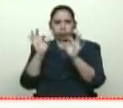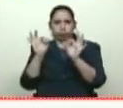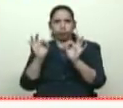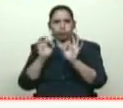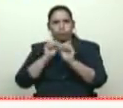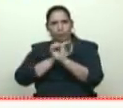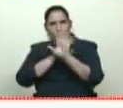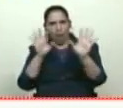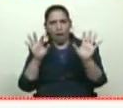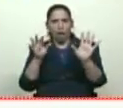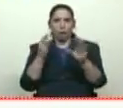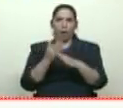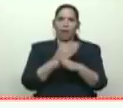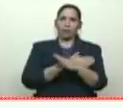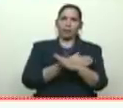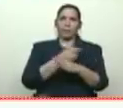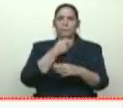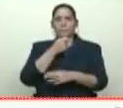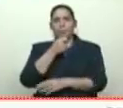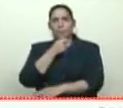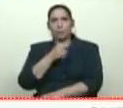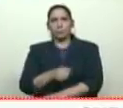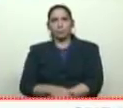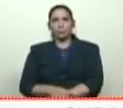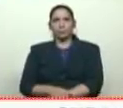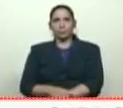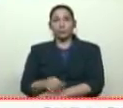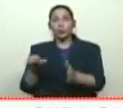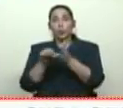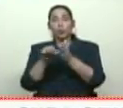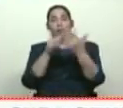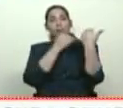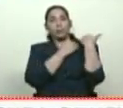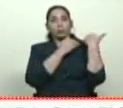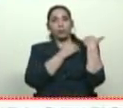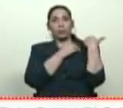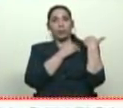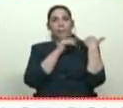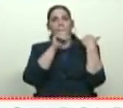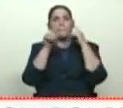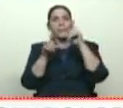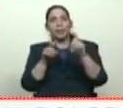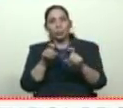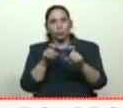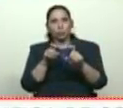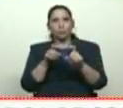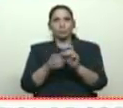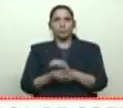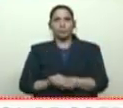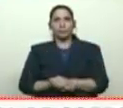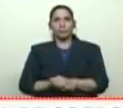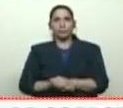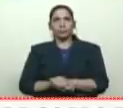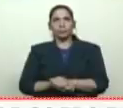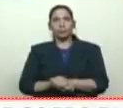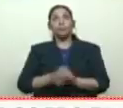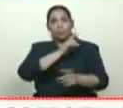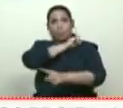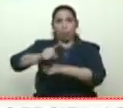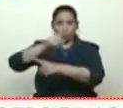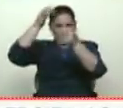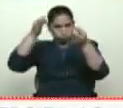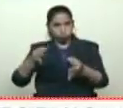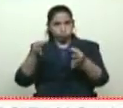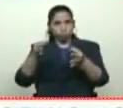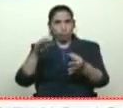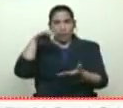y suficientemente argumentó dónde está la responsabilidad, la pregunta sería, ¿cabría una demanda realmente